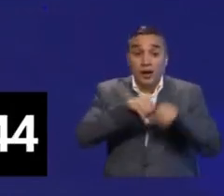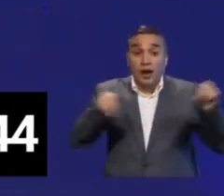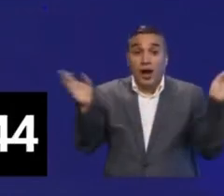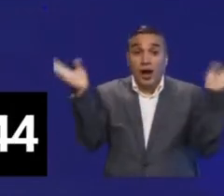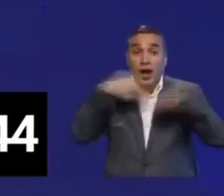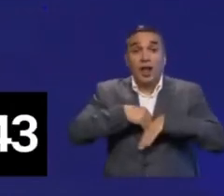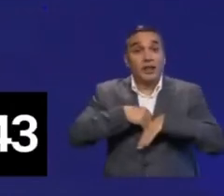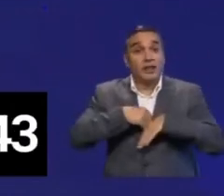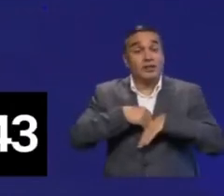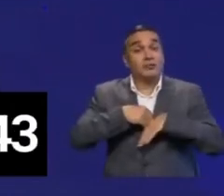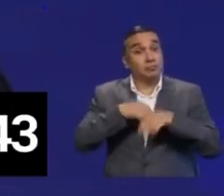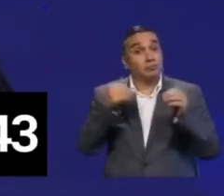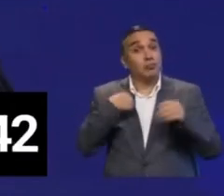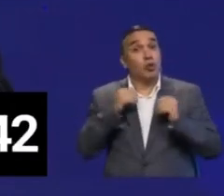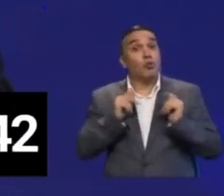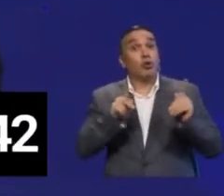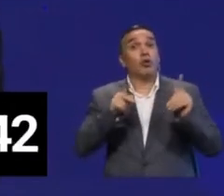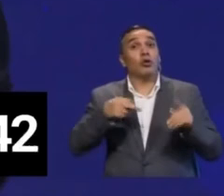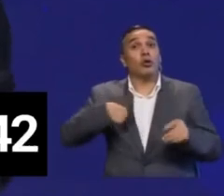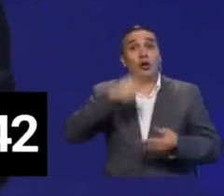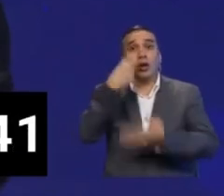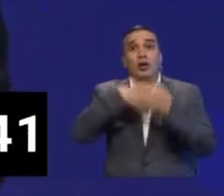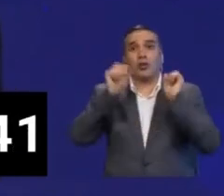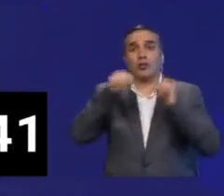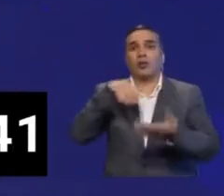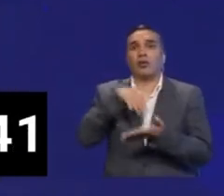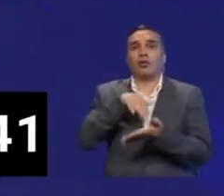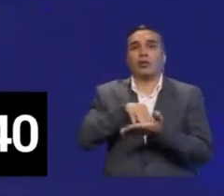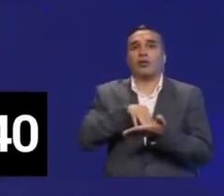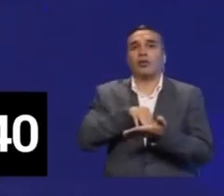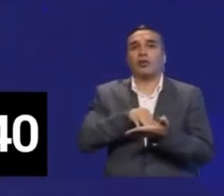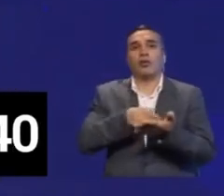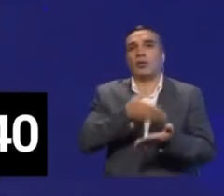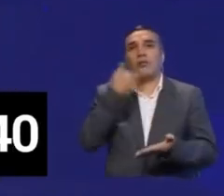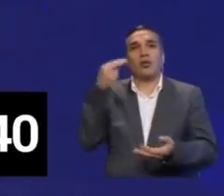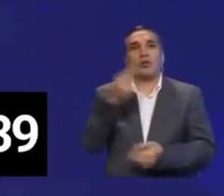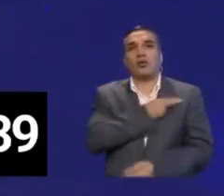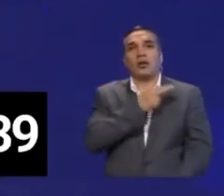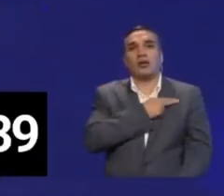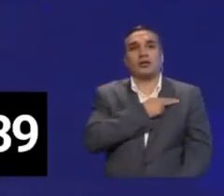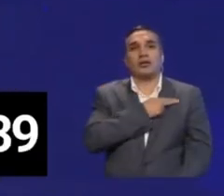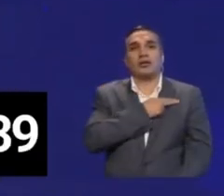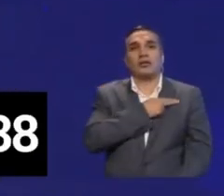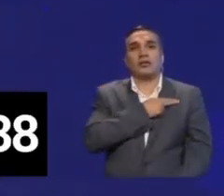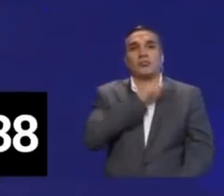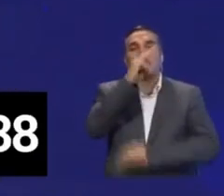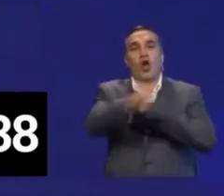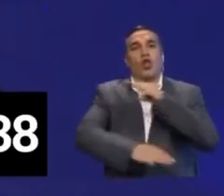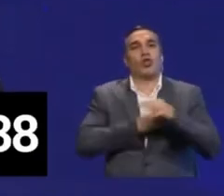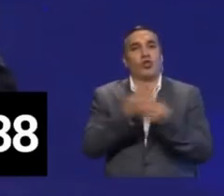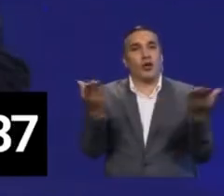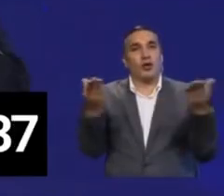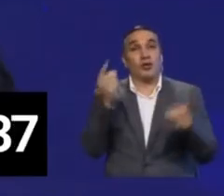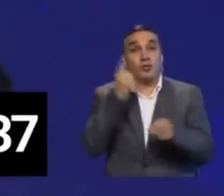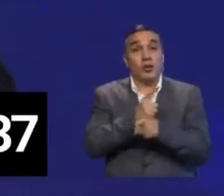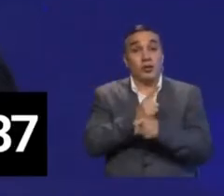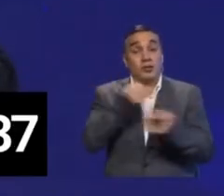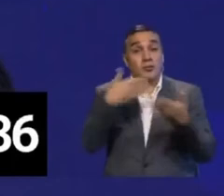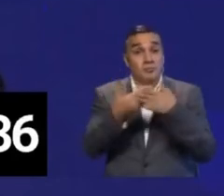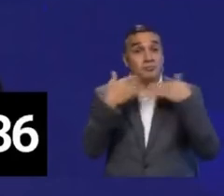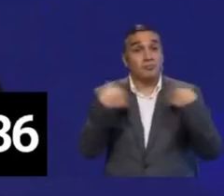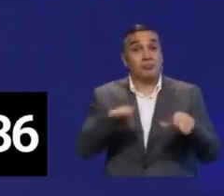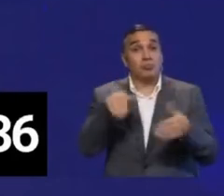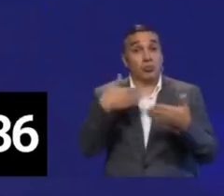nos dieron oportunidades a nuestros hijos a poder estudiar en las mejores universidades del mundo. Y con ese gran